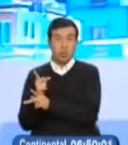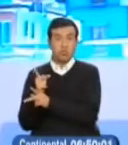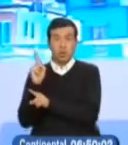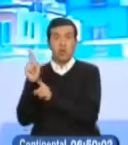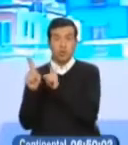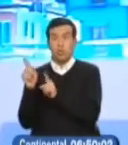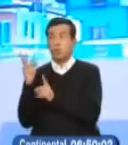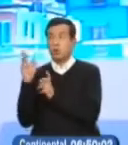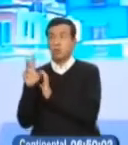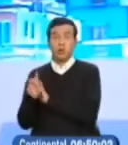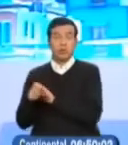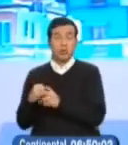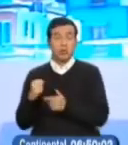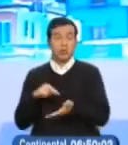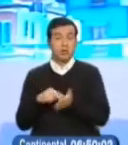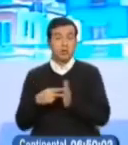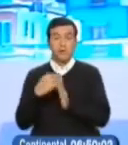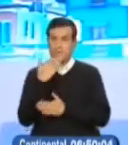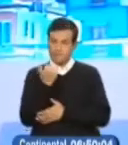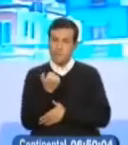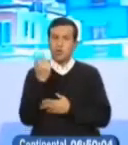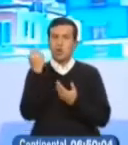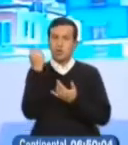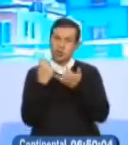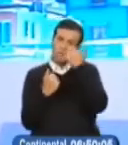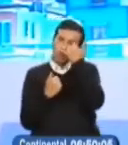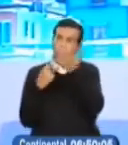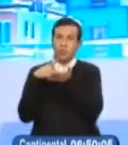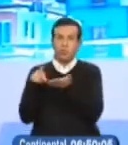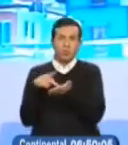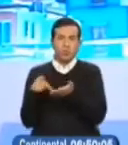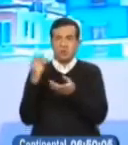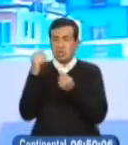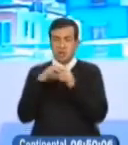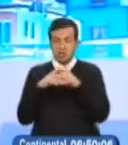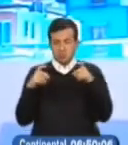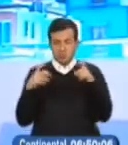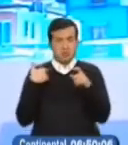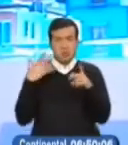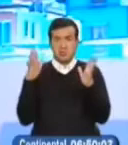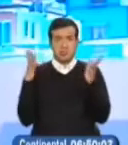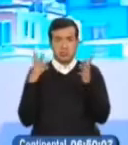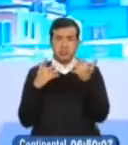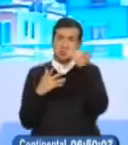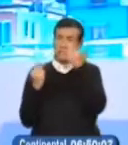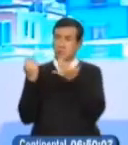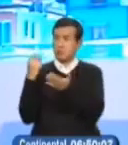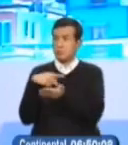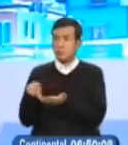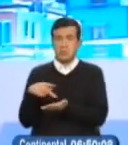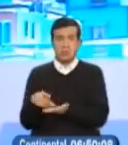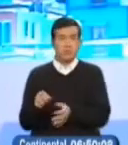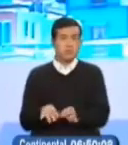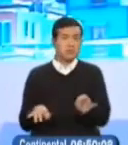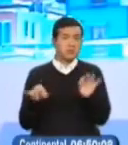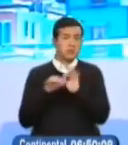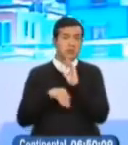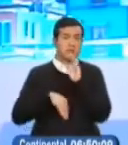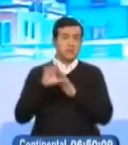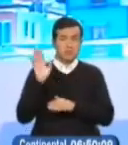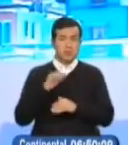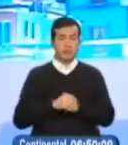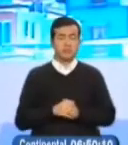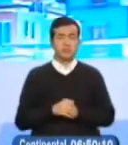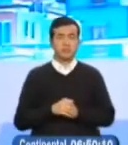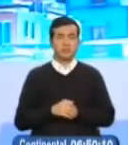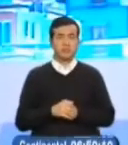ellos significa una gran oportunidad la implementación del dinero electrónico. Así tenemos muchos otros macroagentes